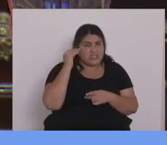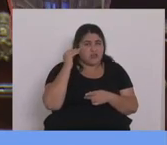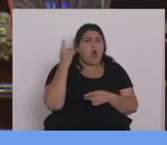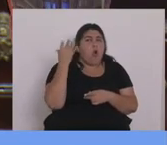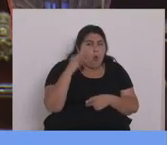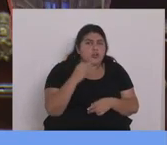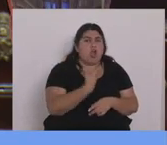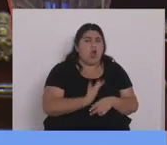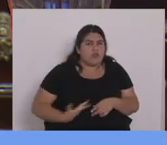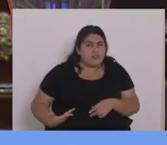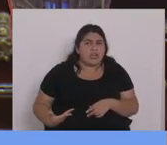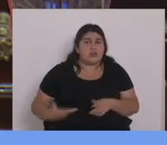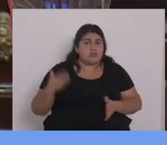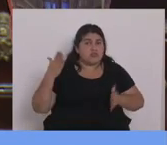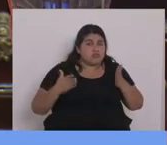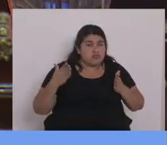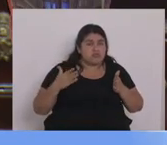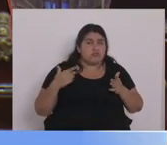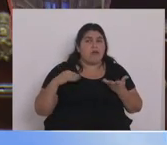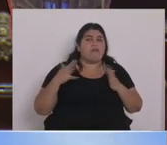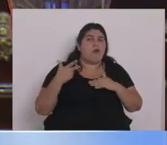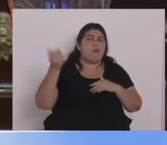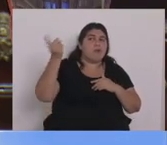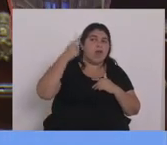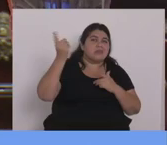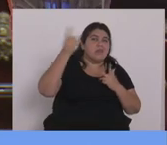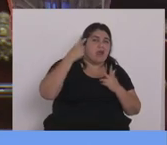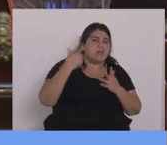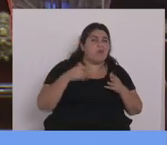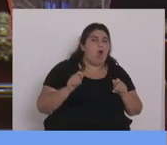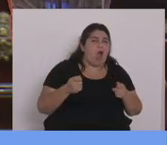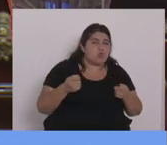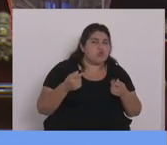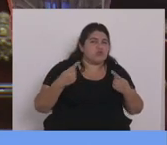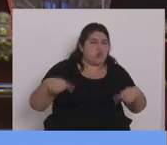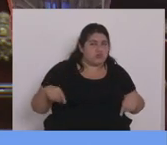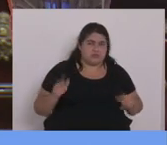únicos gobiernos que no gobernaron condicionados por los ajustes,